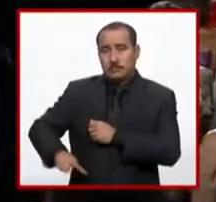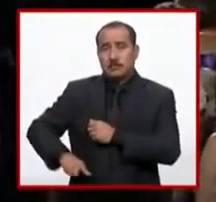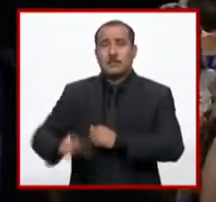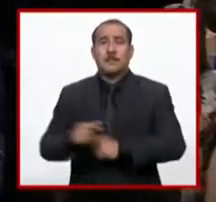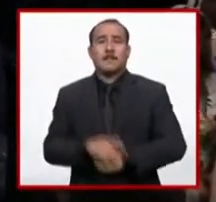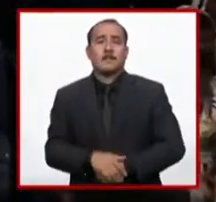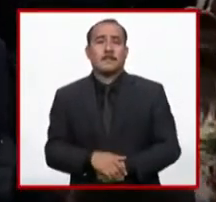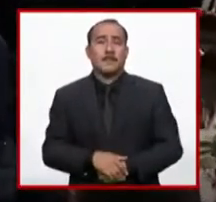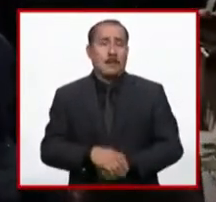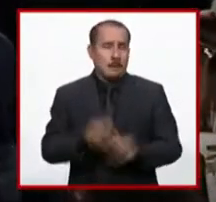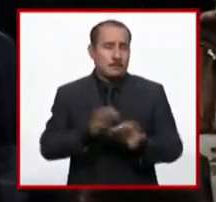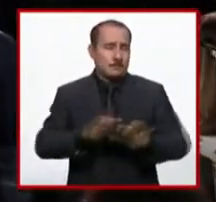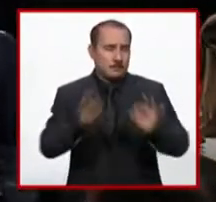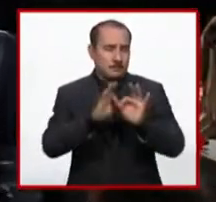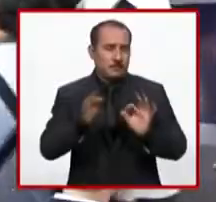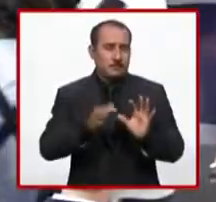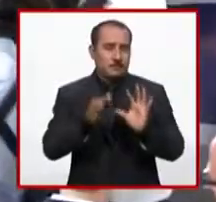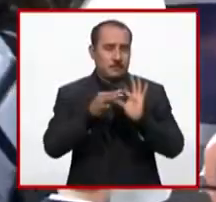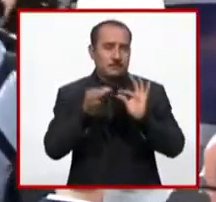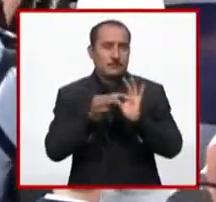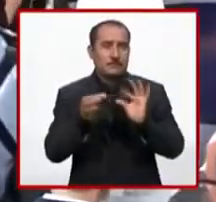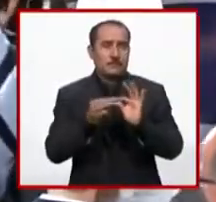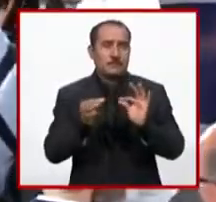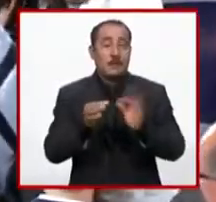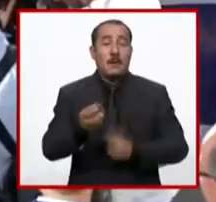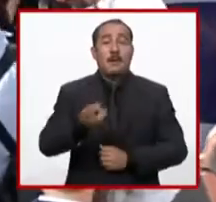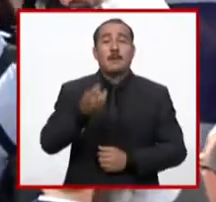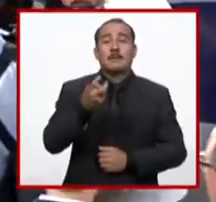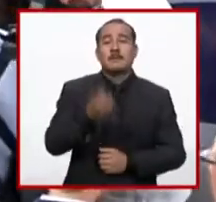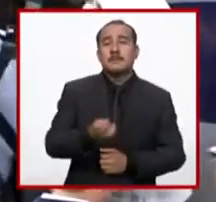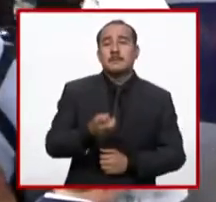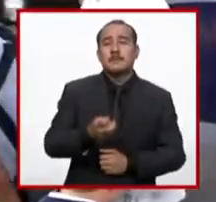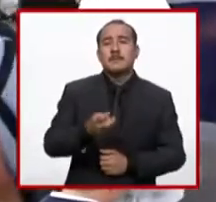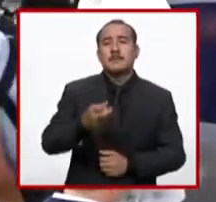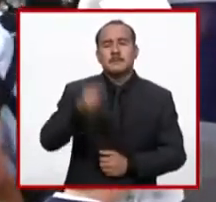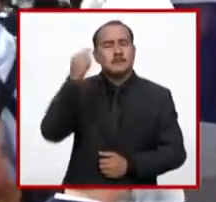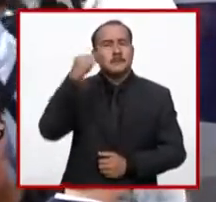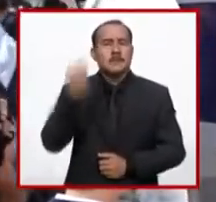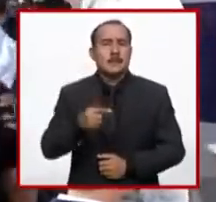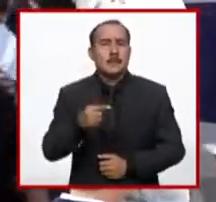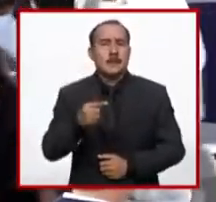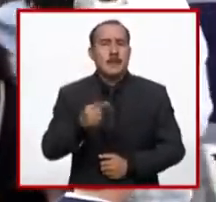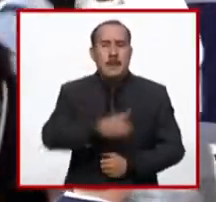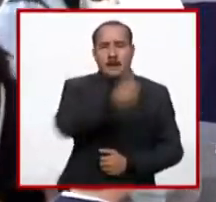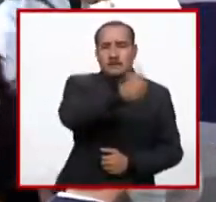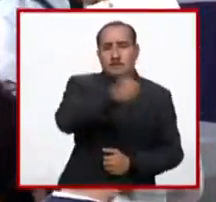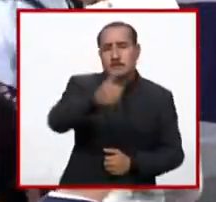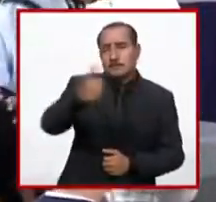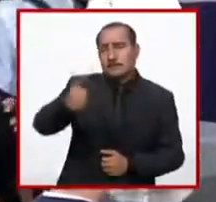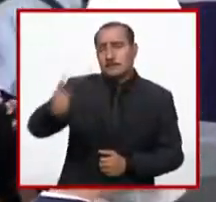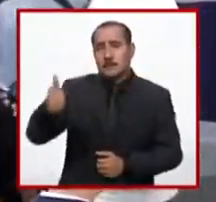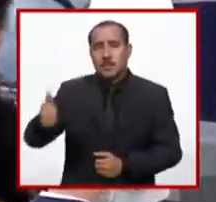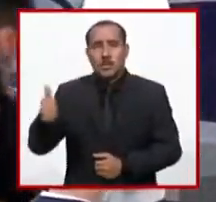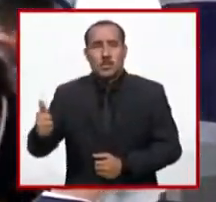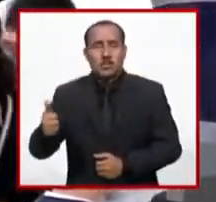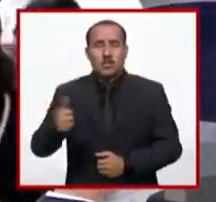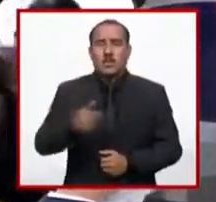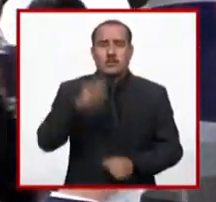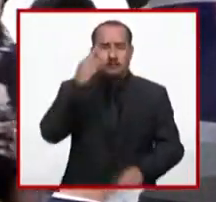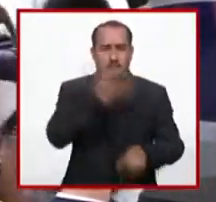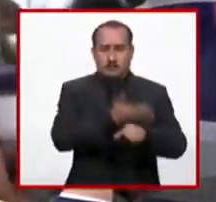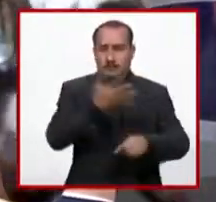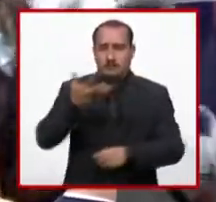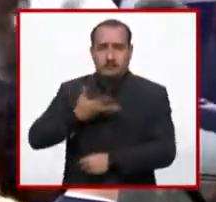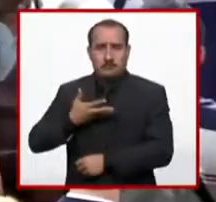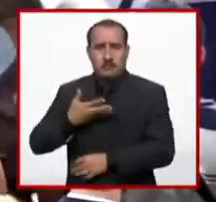un mención algo muy importante. Esto es para reconocer el trabajo que cada una de las personas que se ven involucradas en la